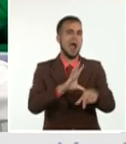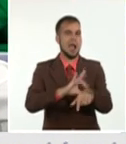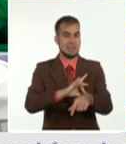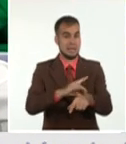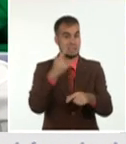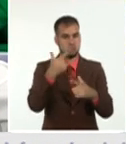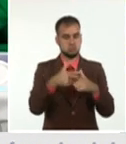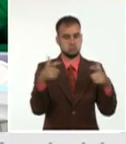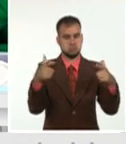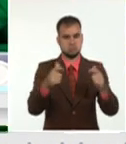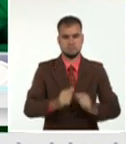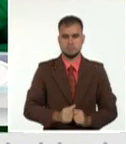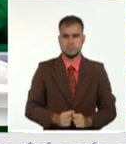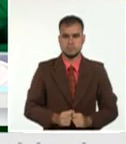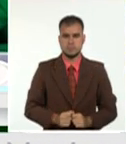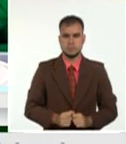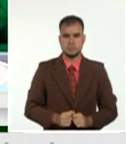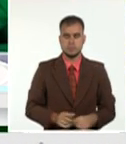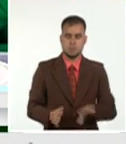Procesadas ayer